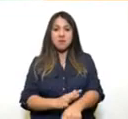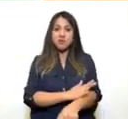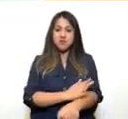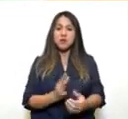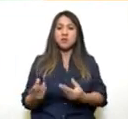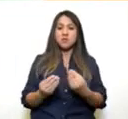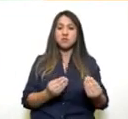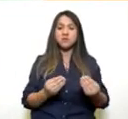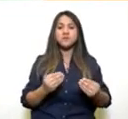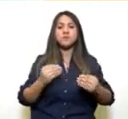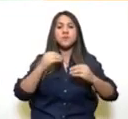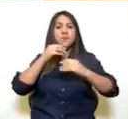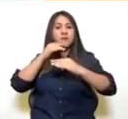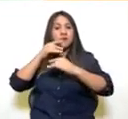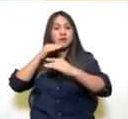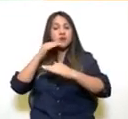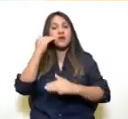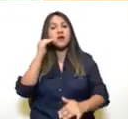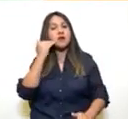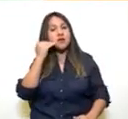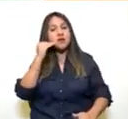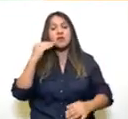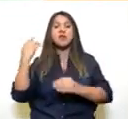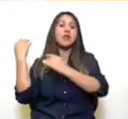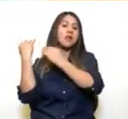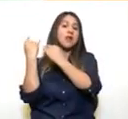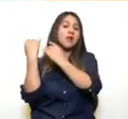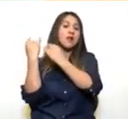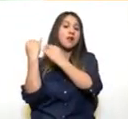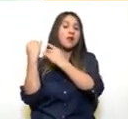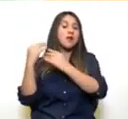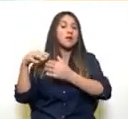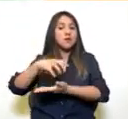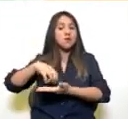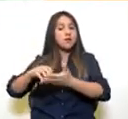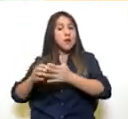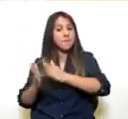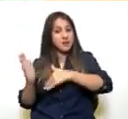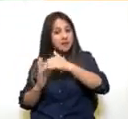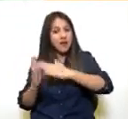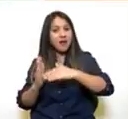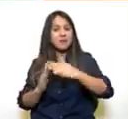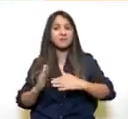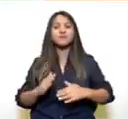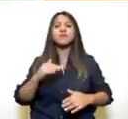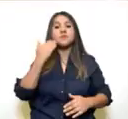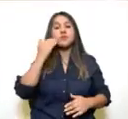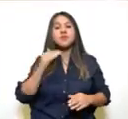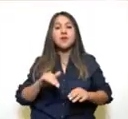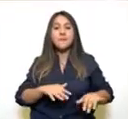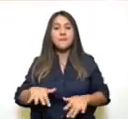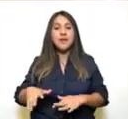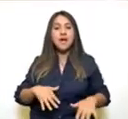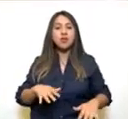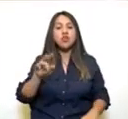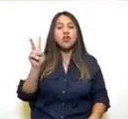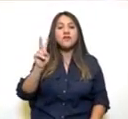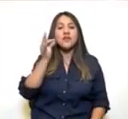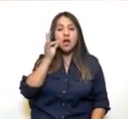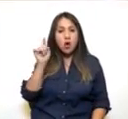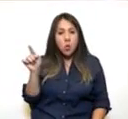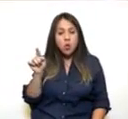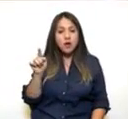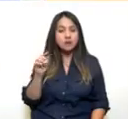al flautista al niño que toca la flauta traversa en la pintana tocando con la niña en el piano en vitacura o en chamicero